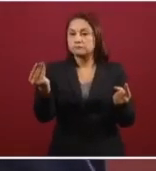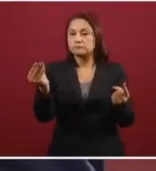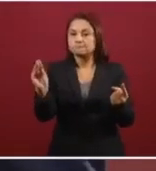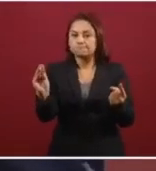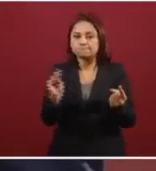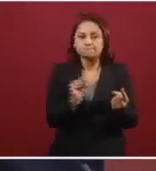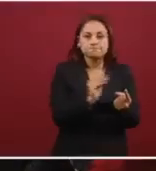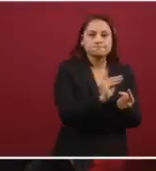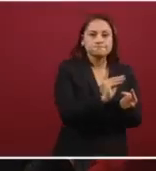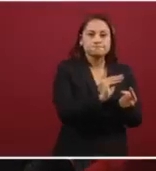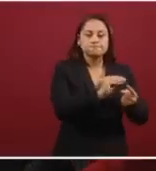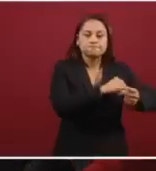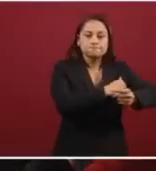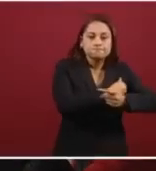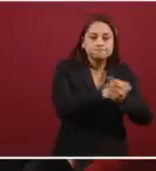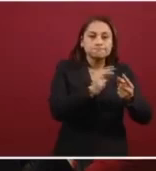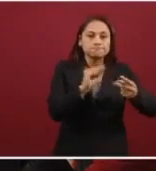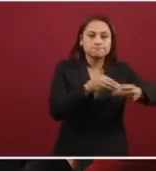o